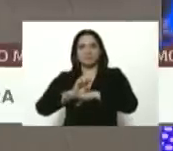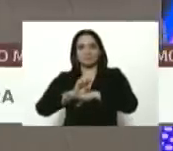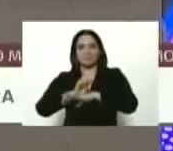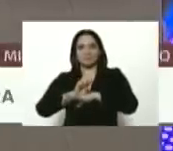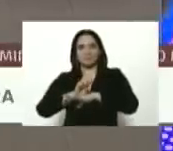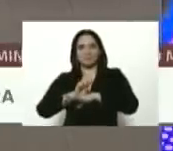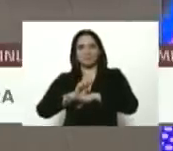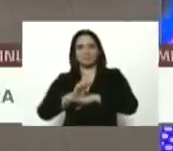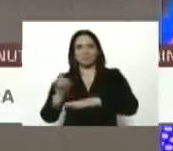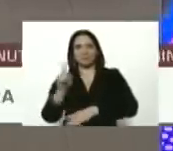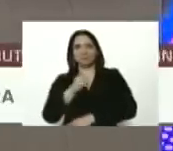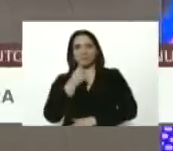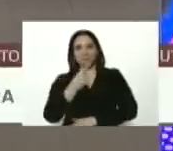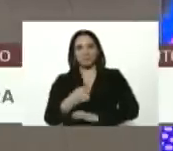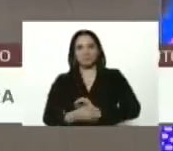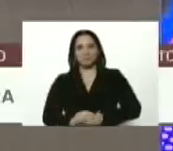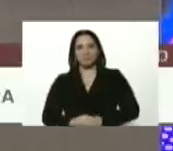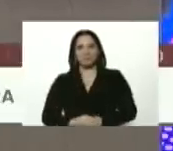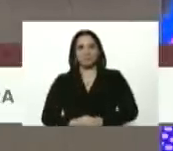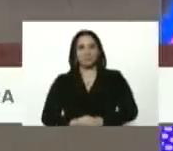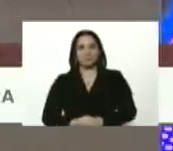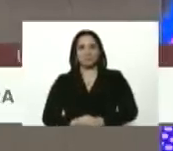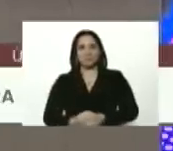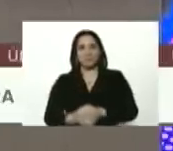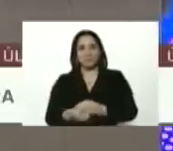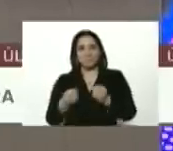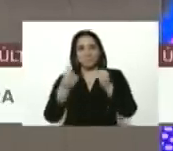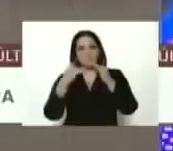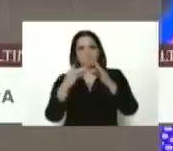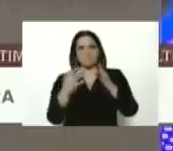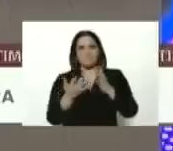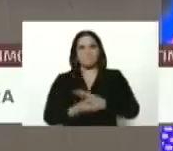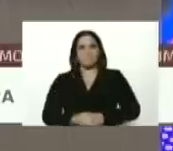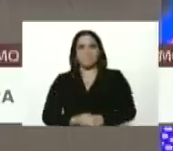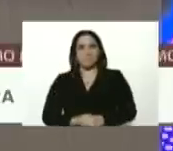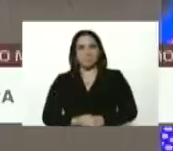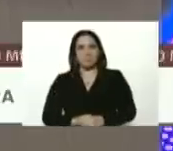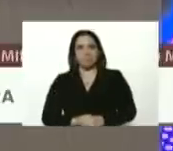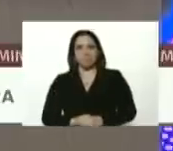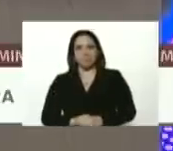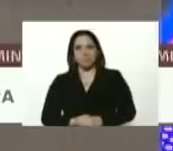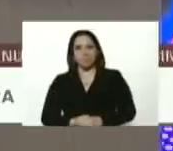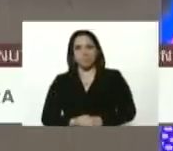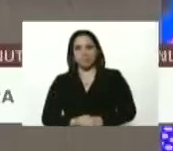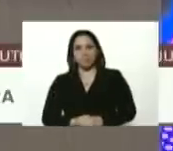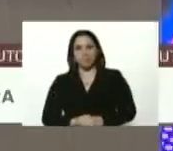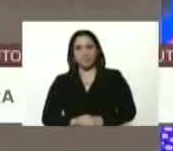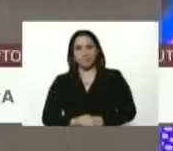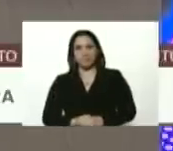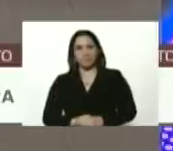estoy diciendo sino basado en números, en cifras. Miren esto.